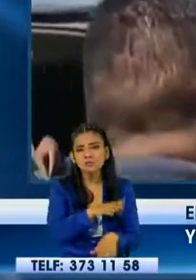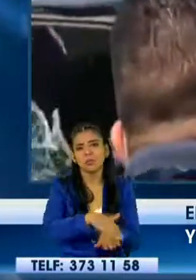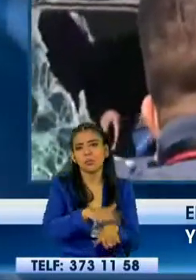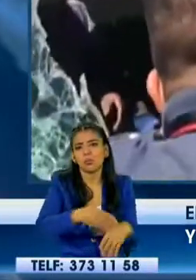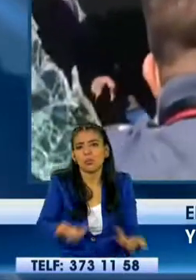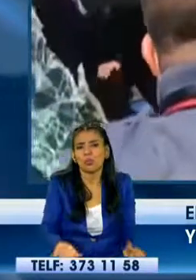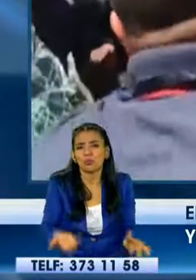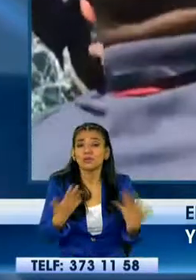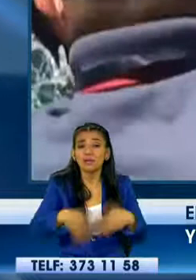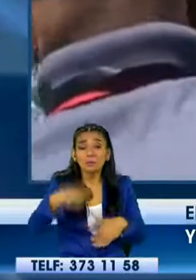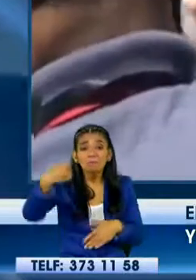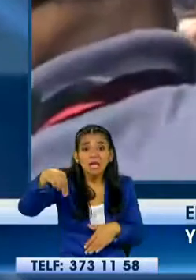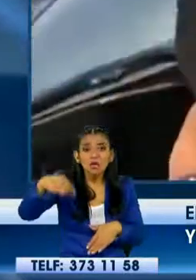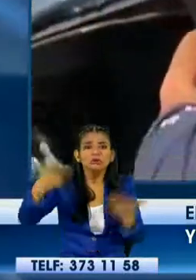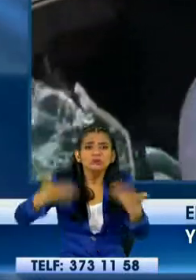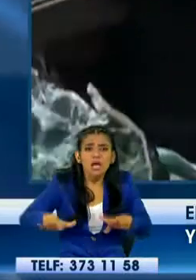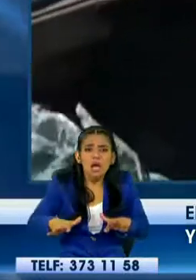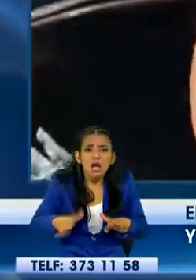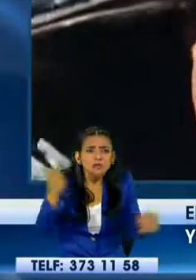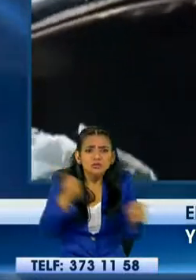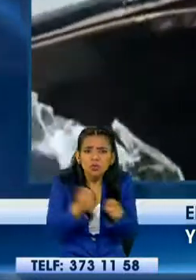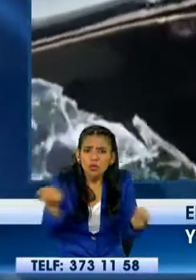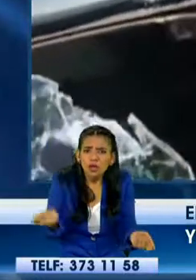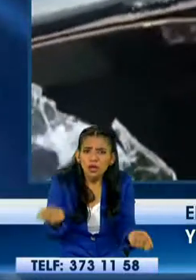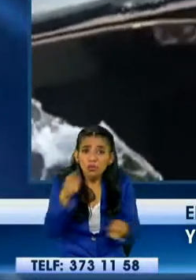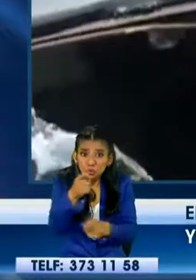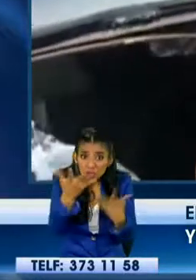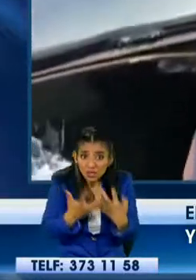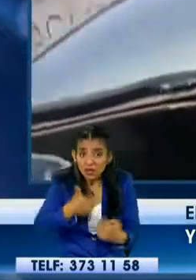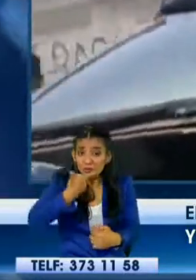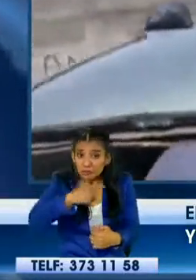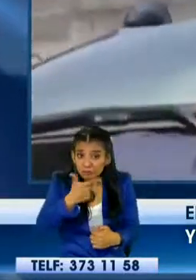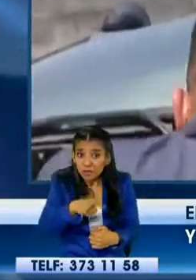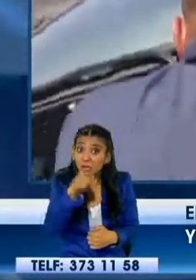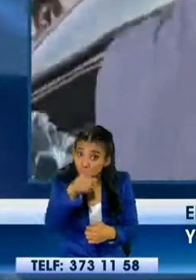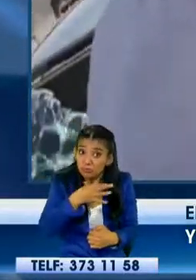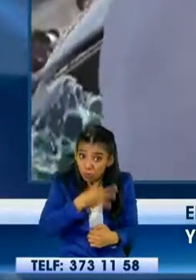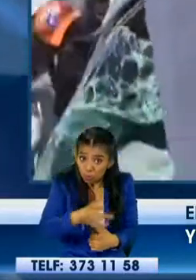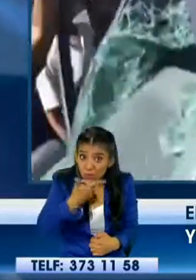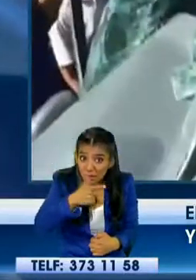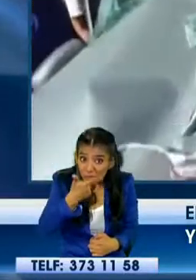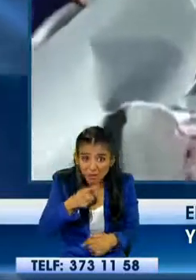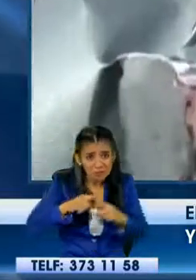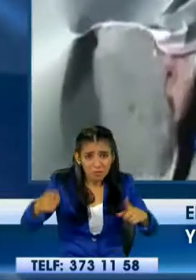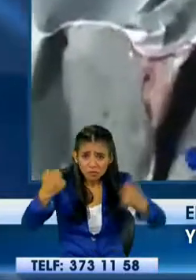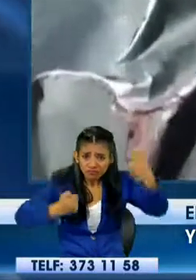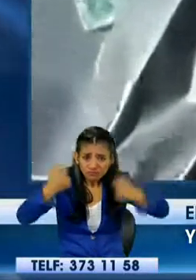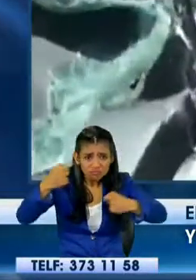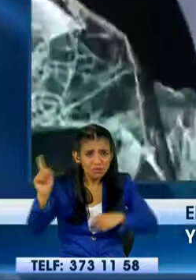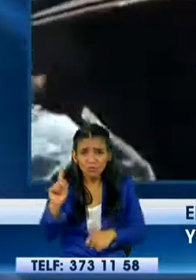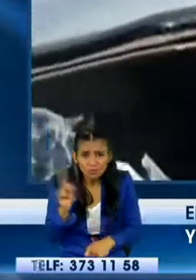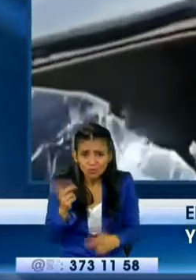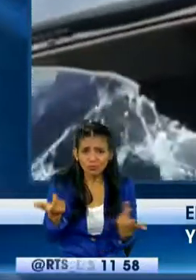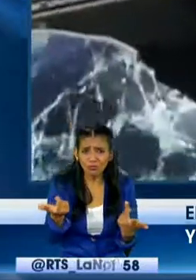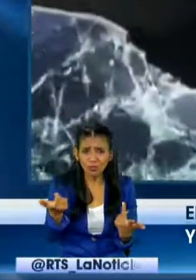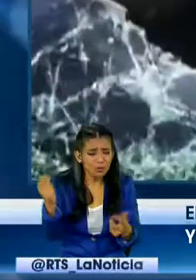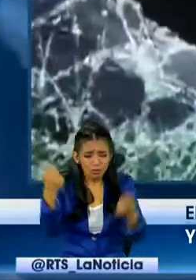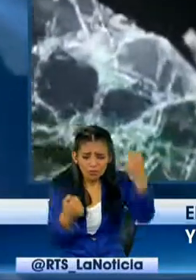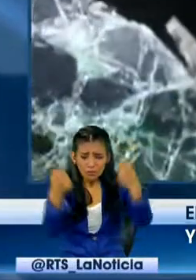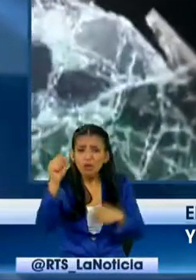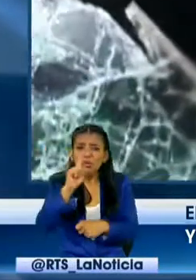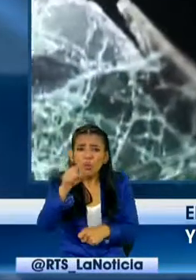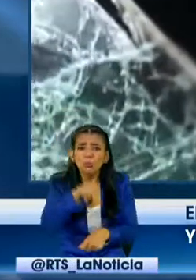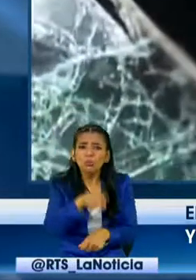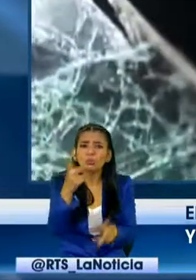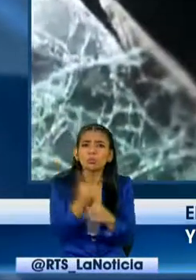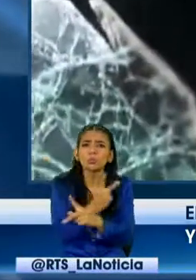Estamos miércoles en mitad de semana. Si usted piensa beber, si usted le gusta beber, no conduzca. No lo haga. Porque está